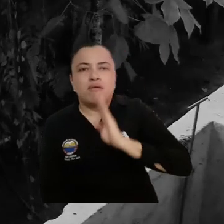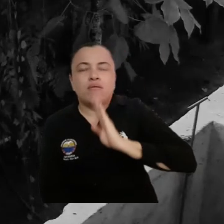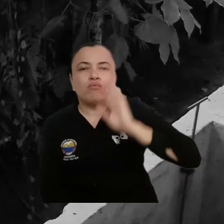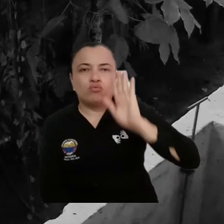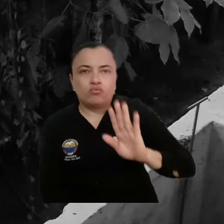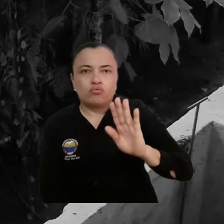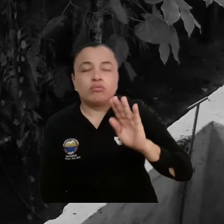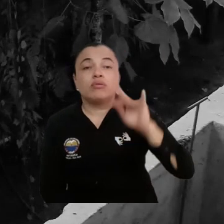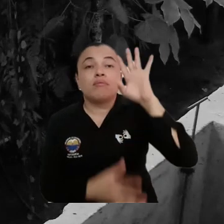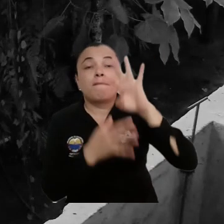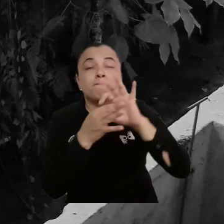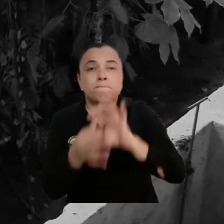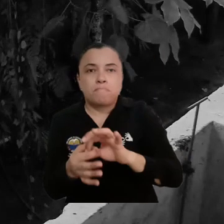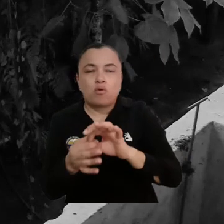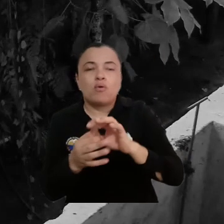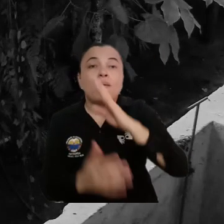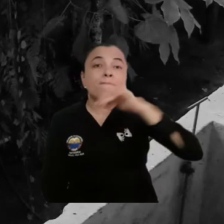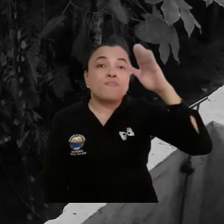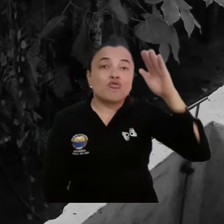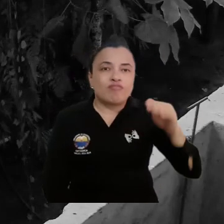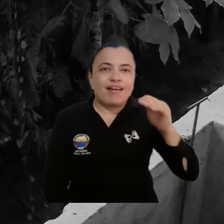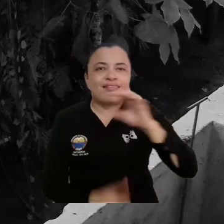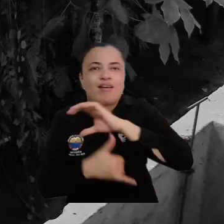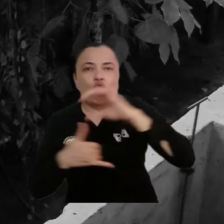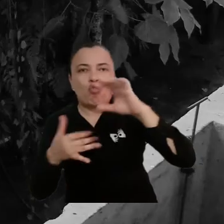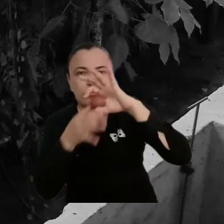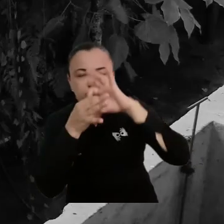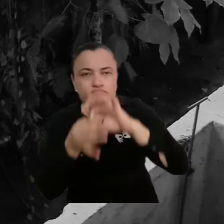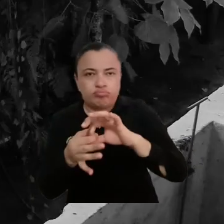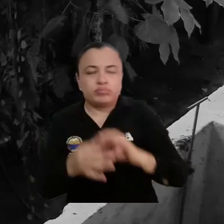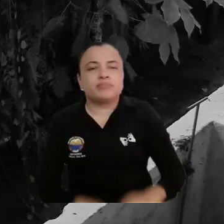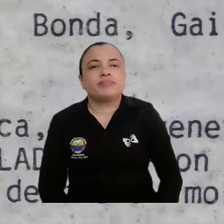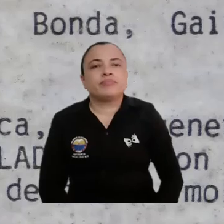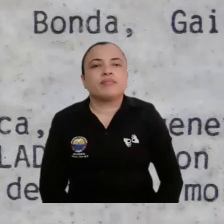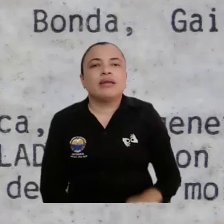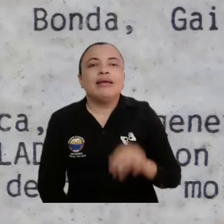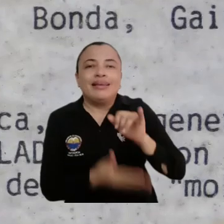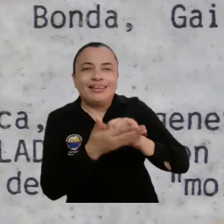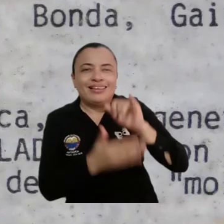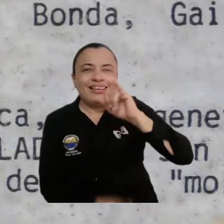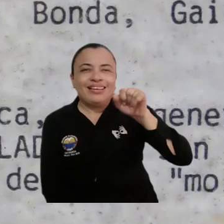Caribe. Hirokasaka surge en 1800 tantas.